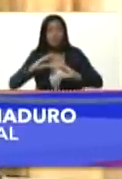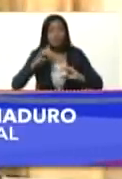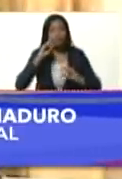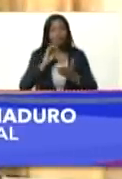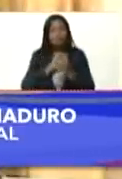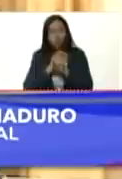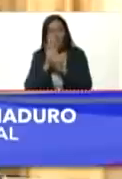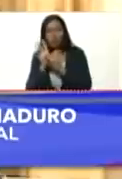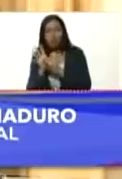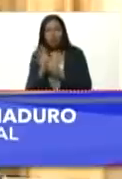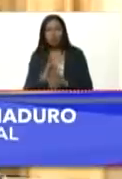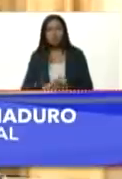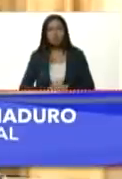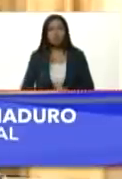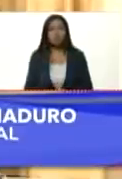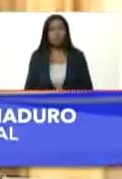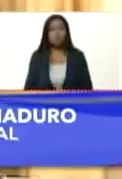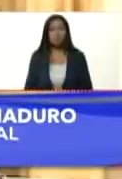coronavirus.